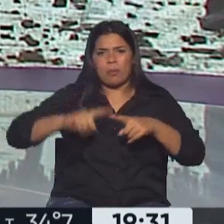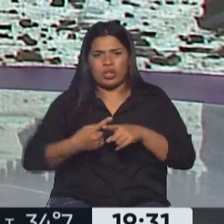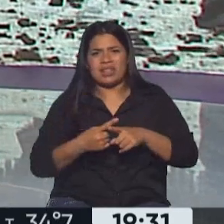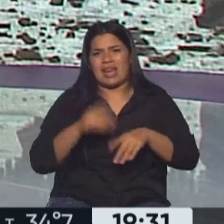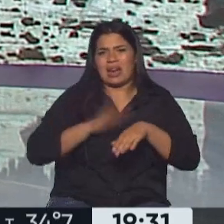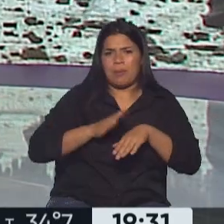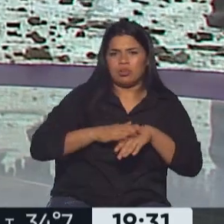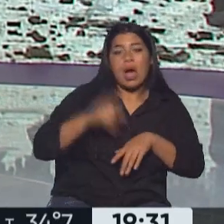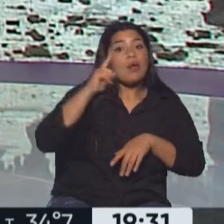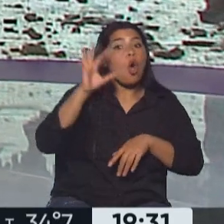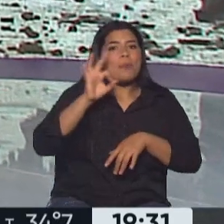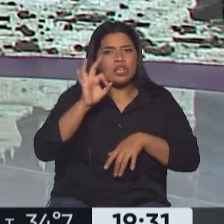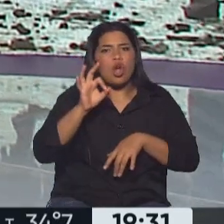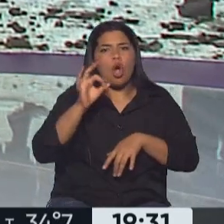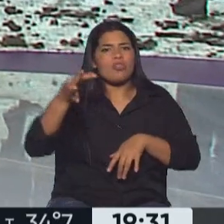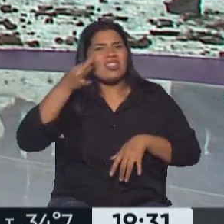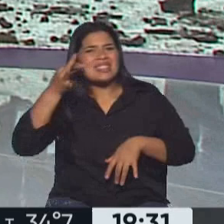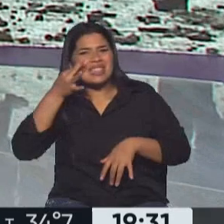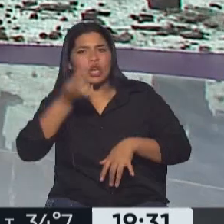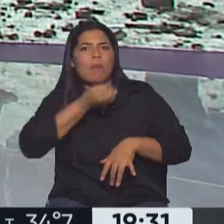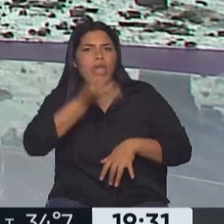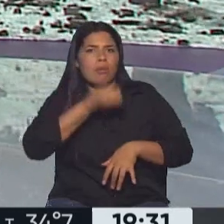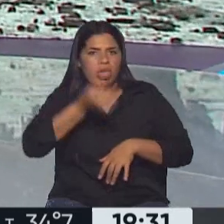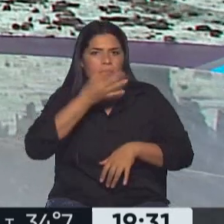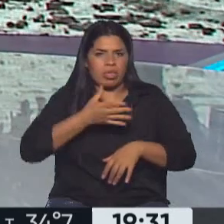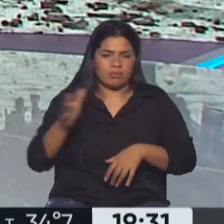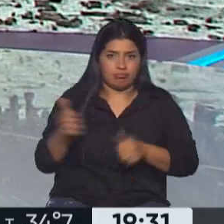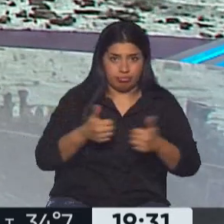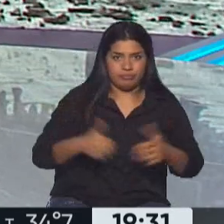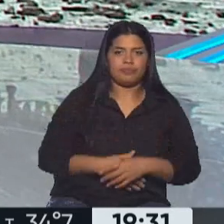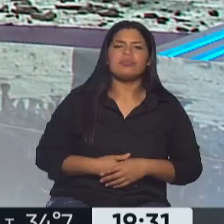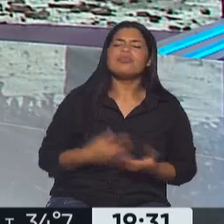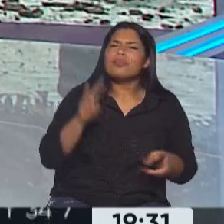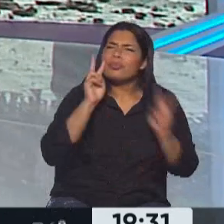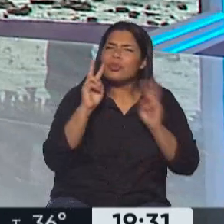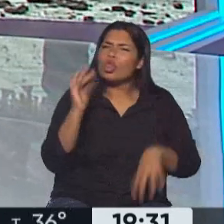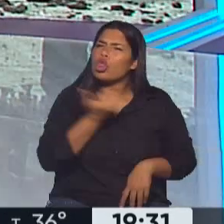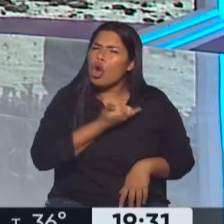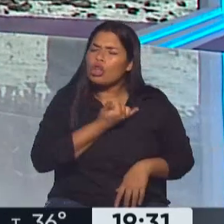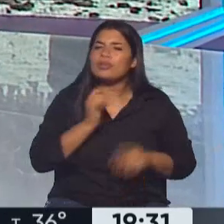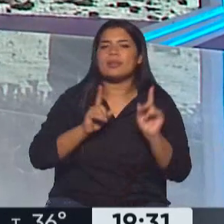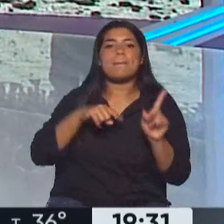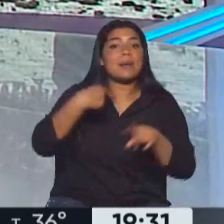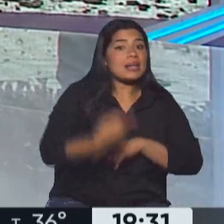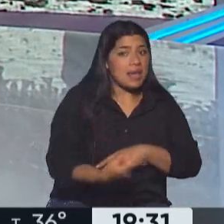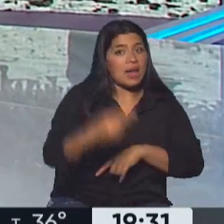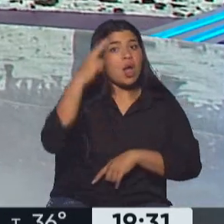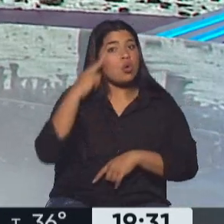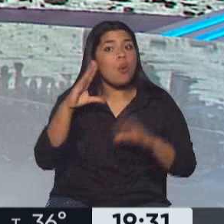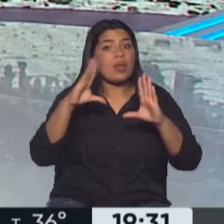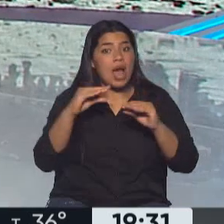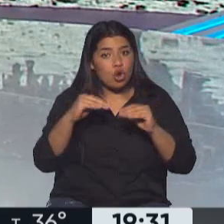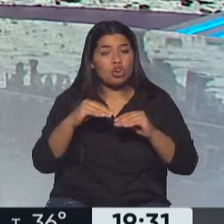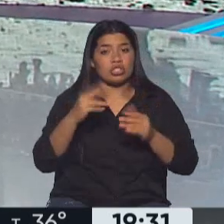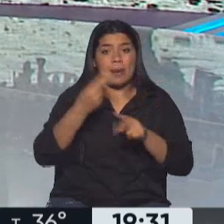Hadad y además muchos vecinos del barrio Carlos Gardel dónde se puede ver mañana a las 21 horas en la Plaza de Mayo